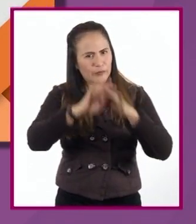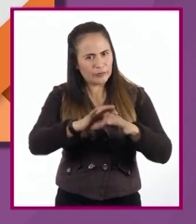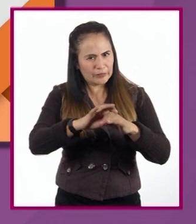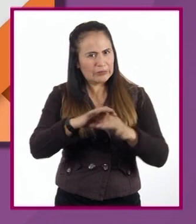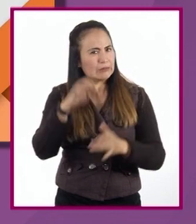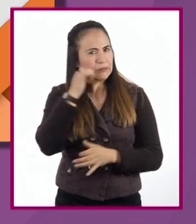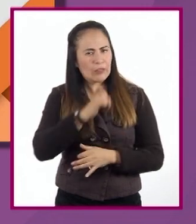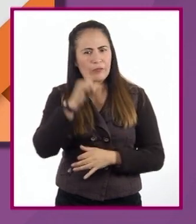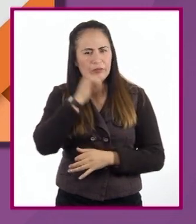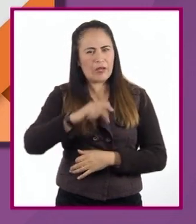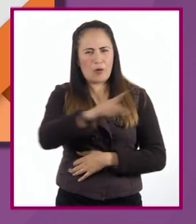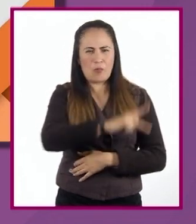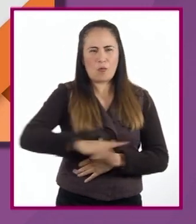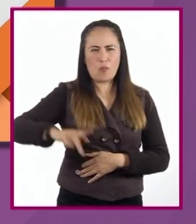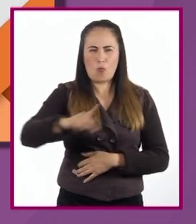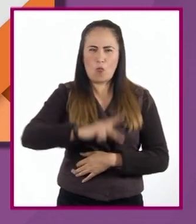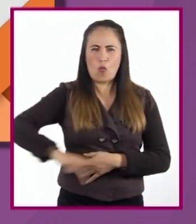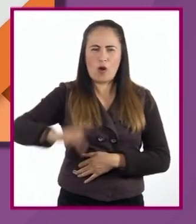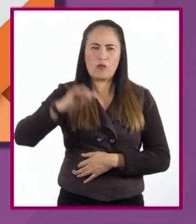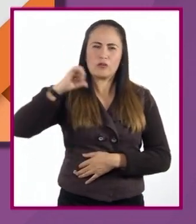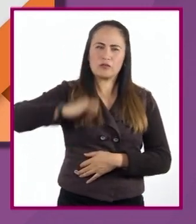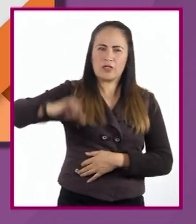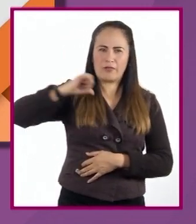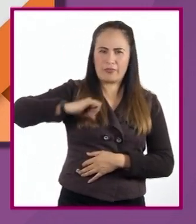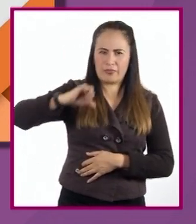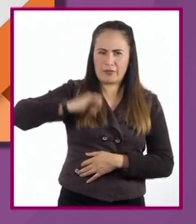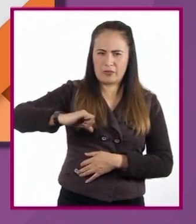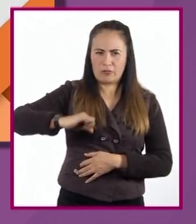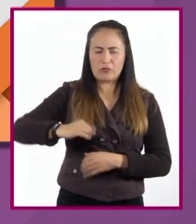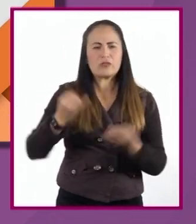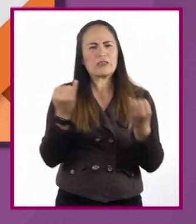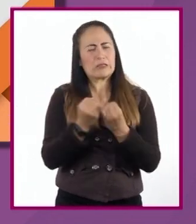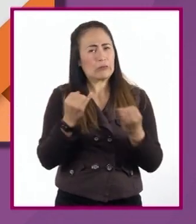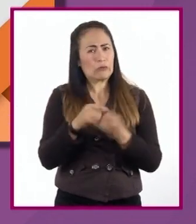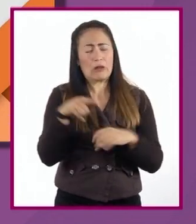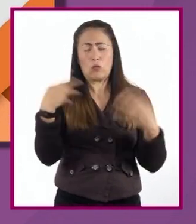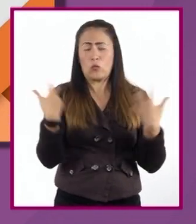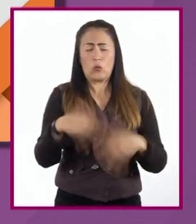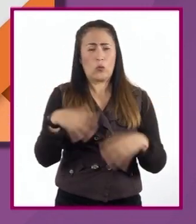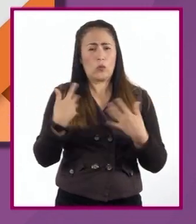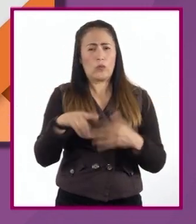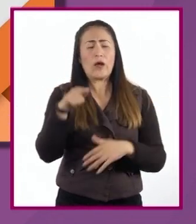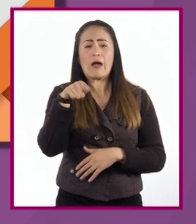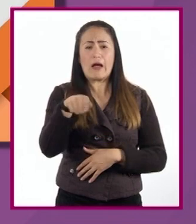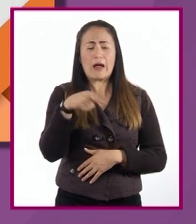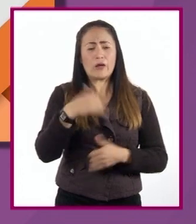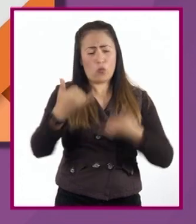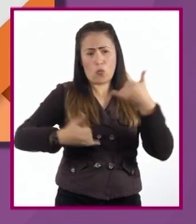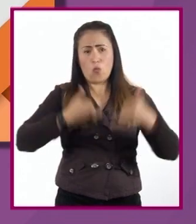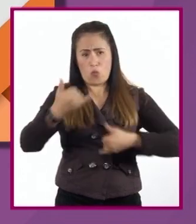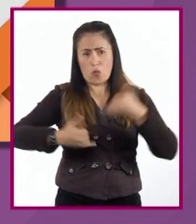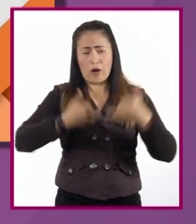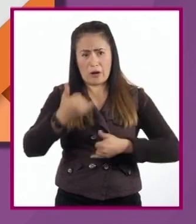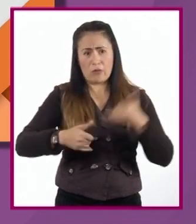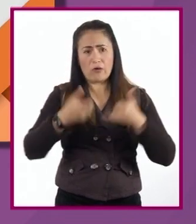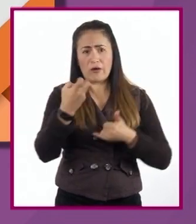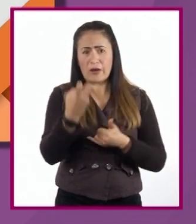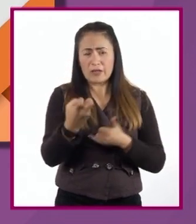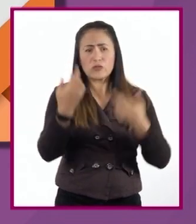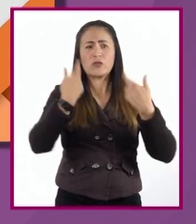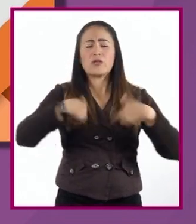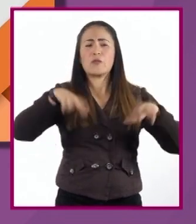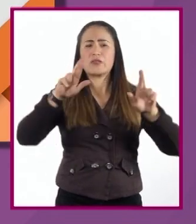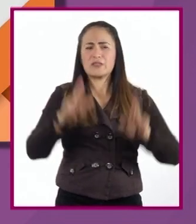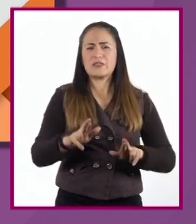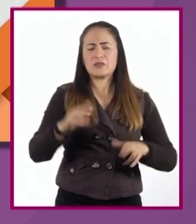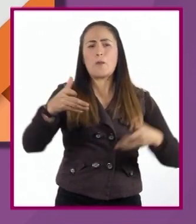religiosa de los pueblos prehispánicos. Trascendió a un plano casi mítico, en el que el juego mismo era la representación